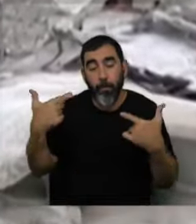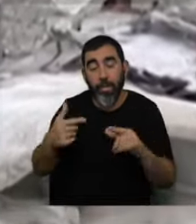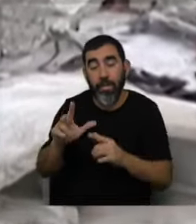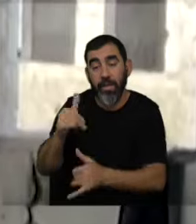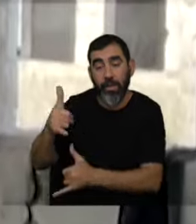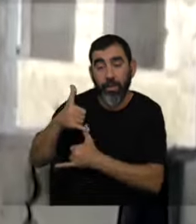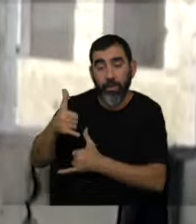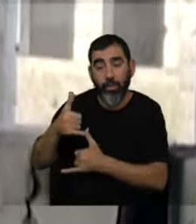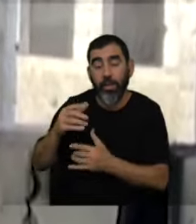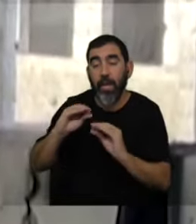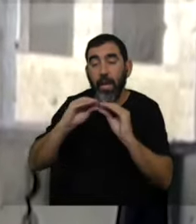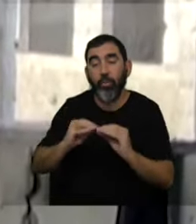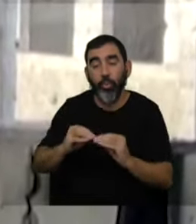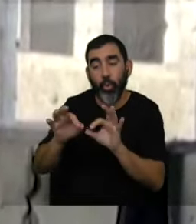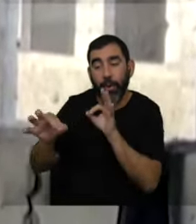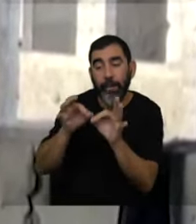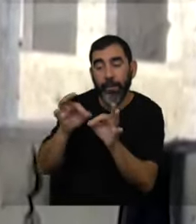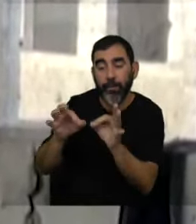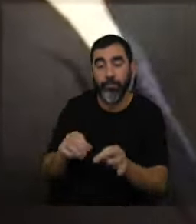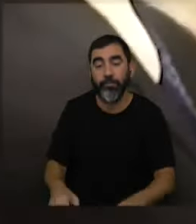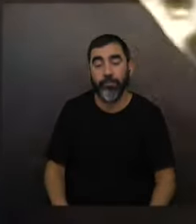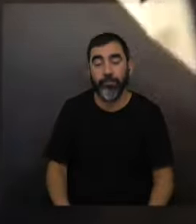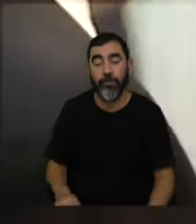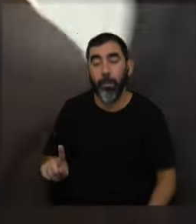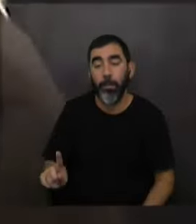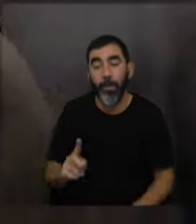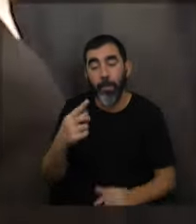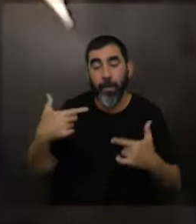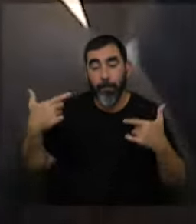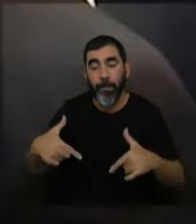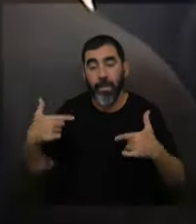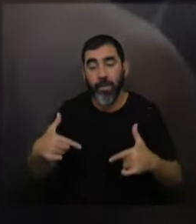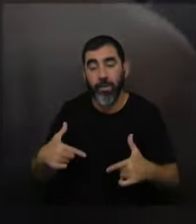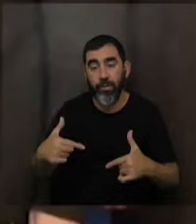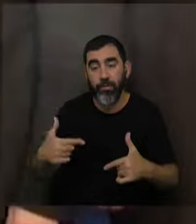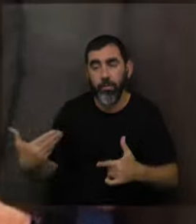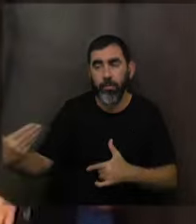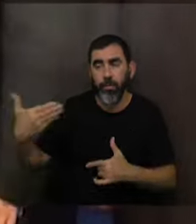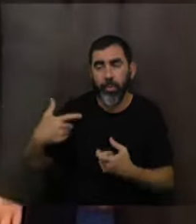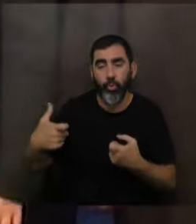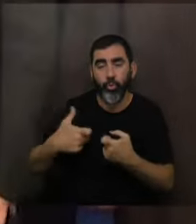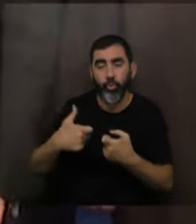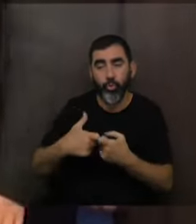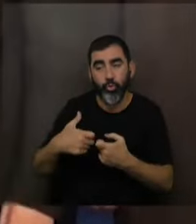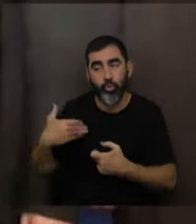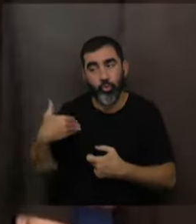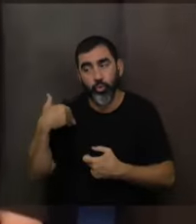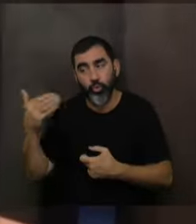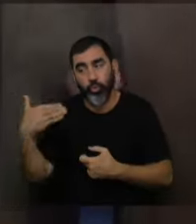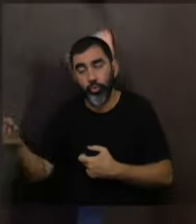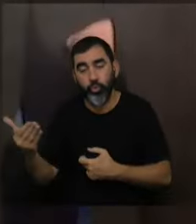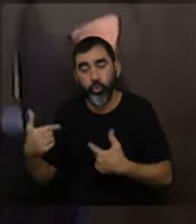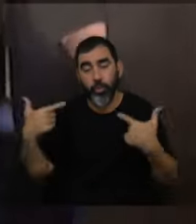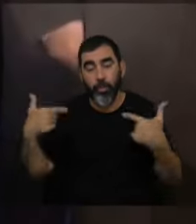defensa y el de asuntos estratégicos el Primer Ministro enfrentó en los últimos días demandas de sus socios más ultraderechistas el